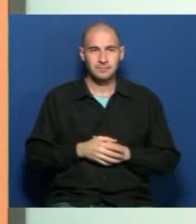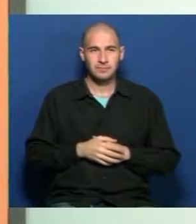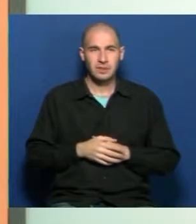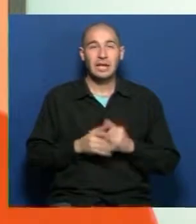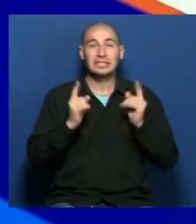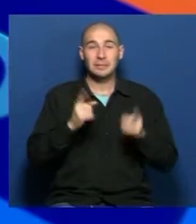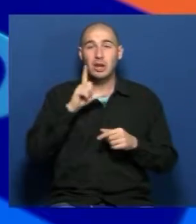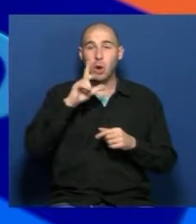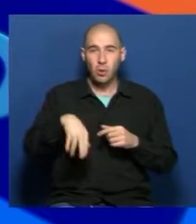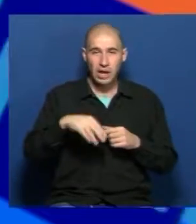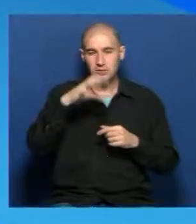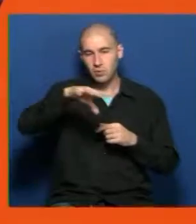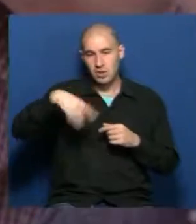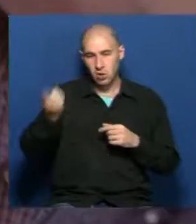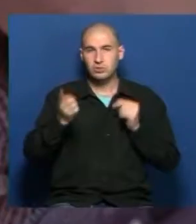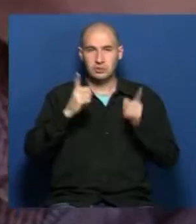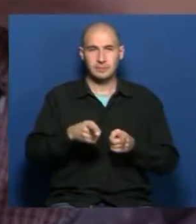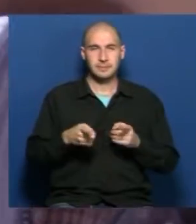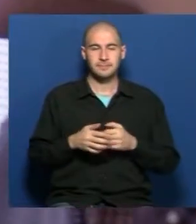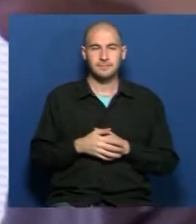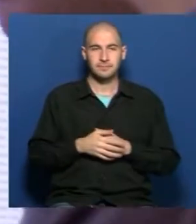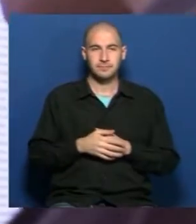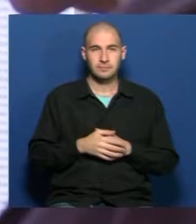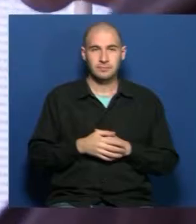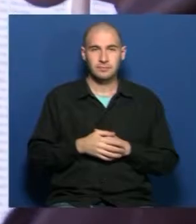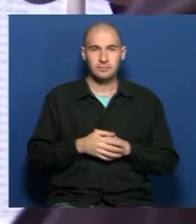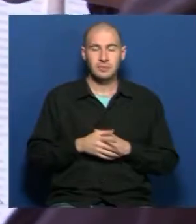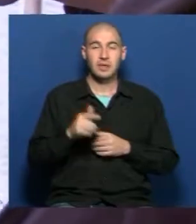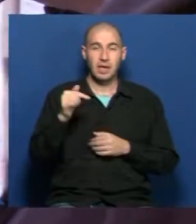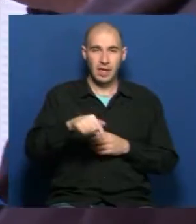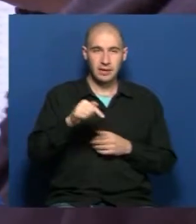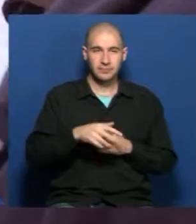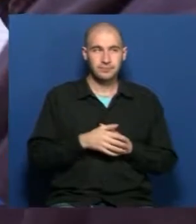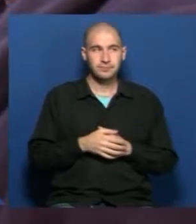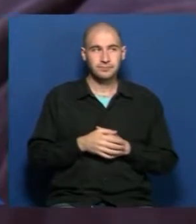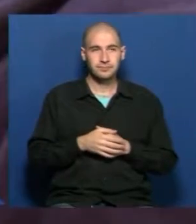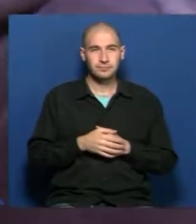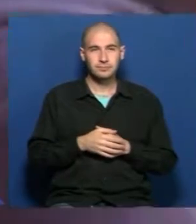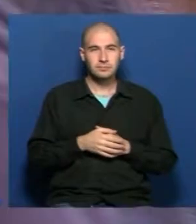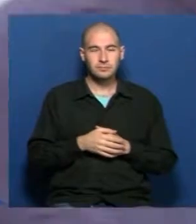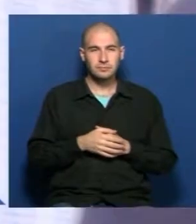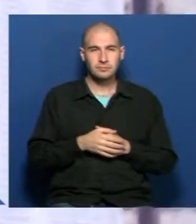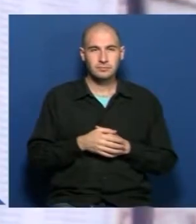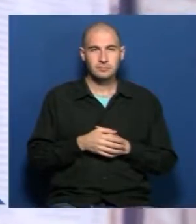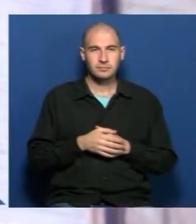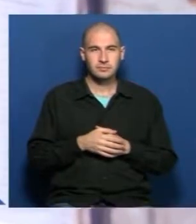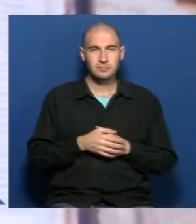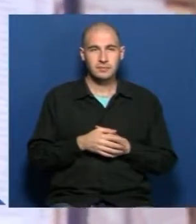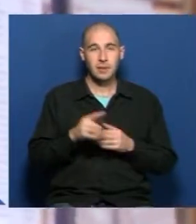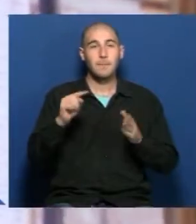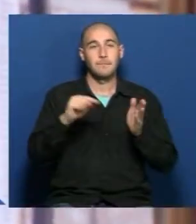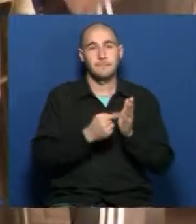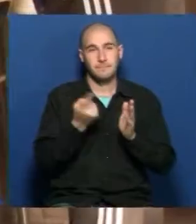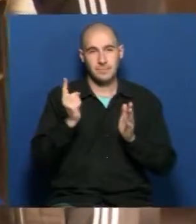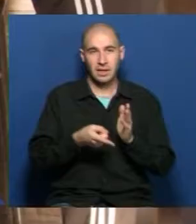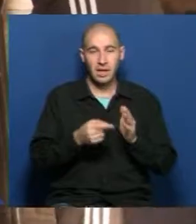Pasó también en Luján y en otros lugares. Entonces, de ahí nuestra, digamos, la cláusula de